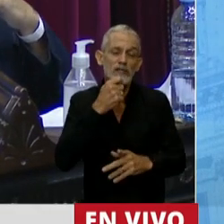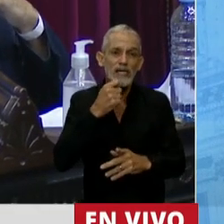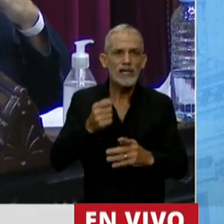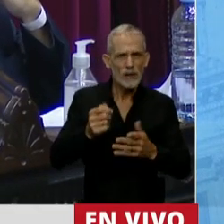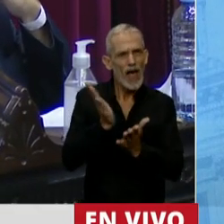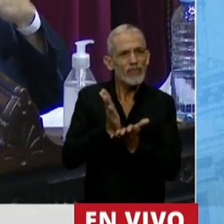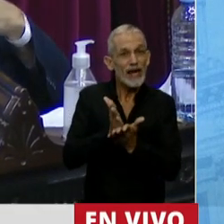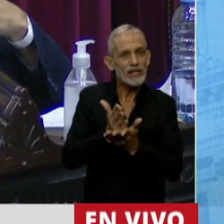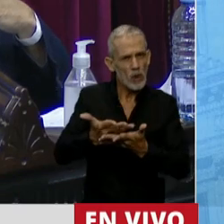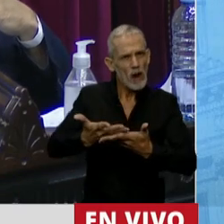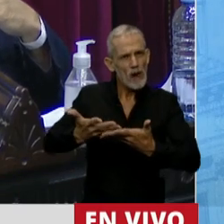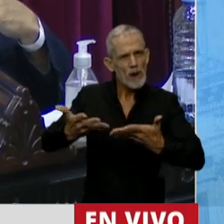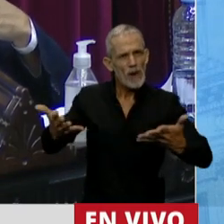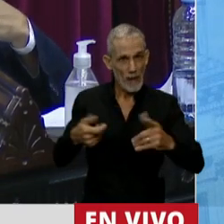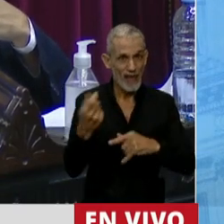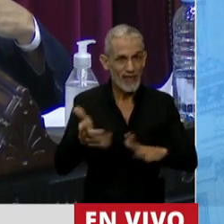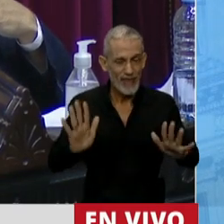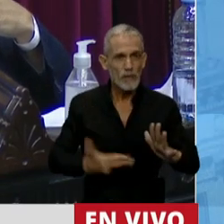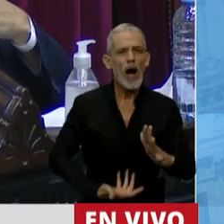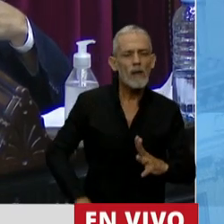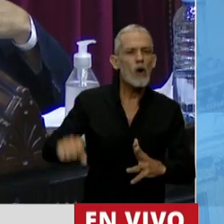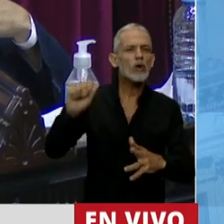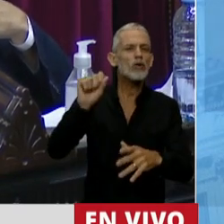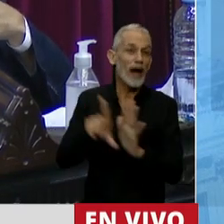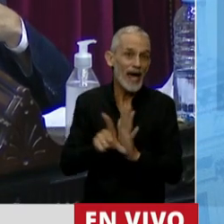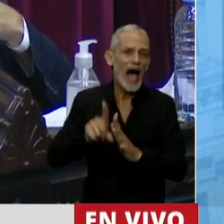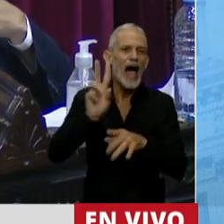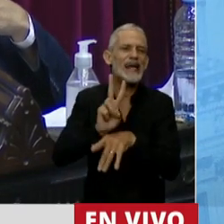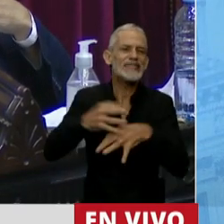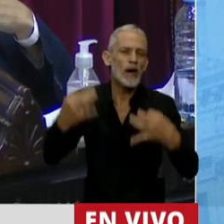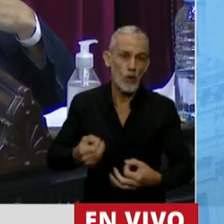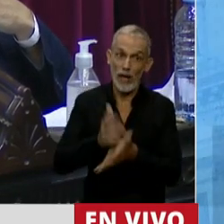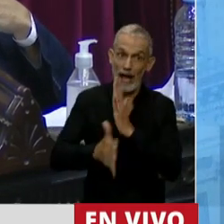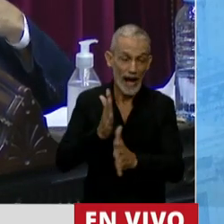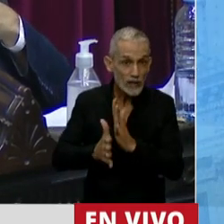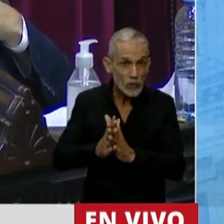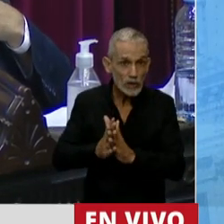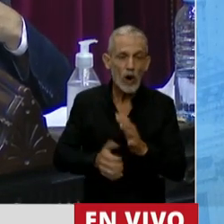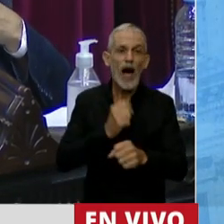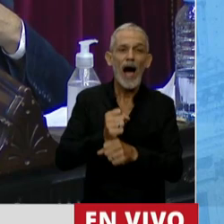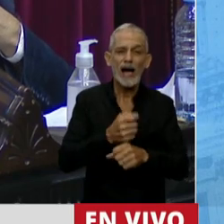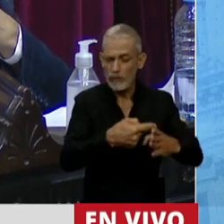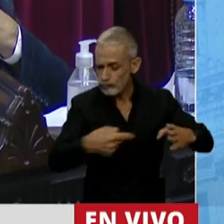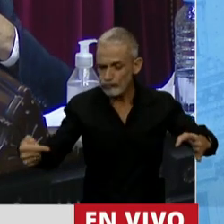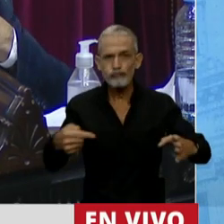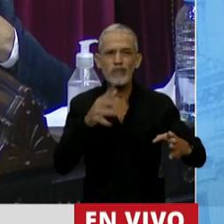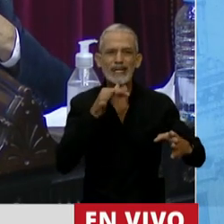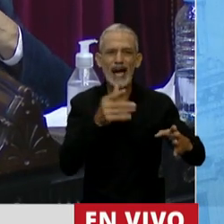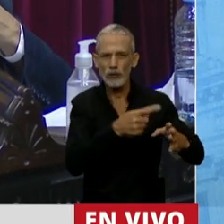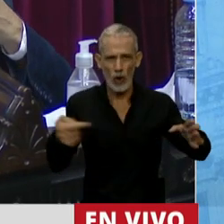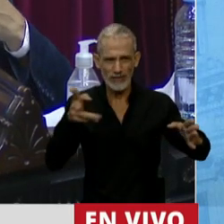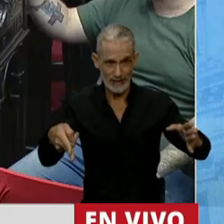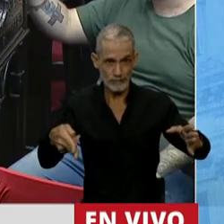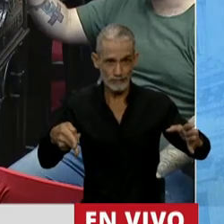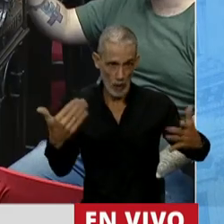ampliamos los derechos al aborto legal, seguro y gratuito hasta la semana 14 de gestación.